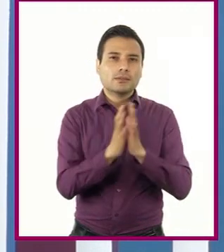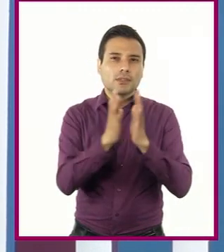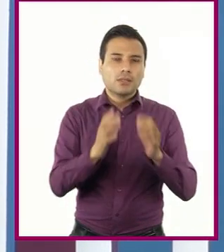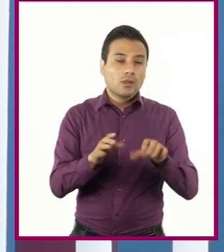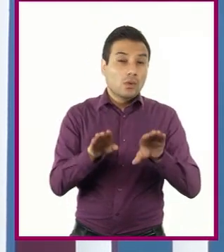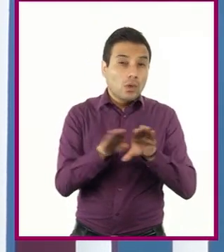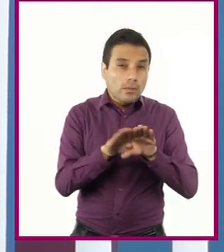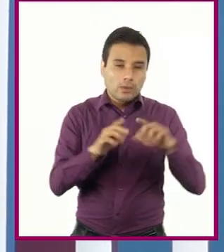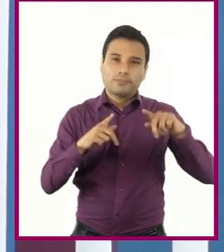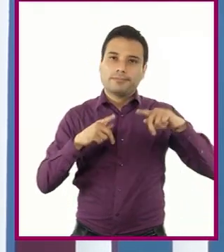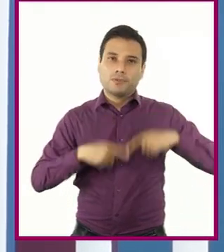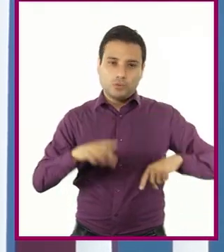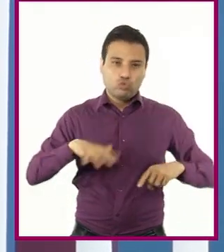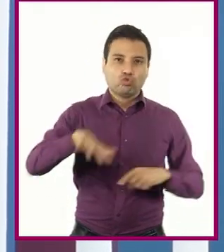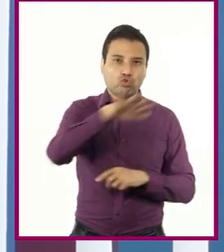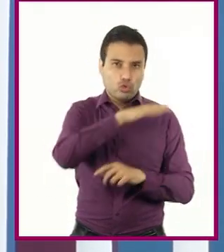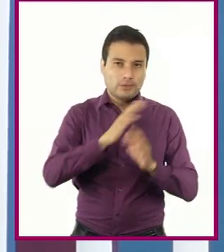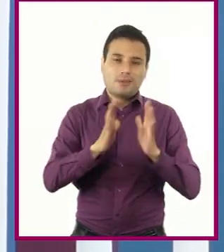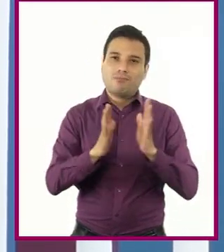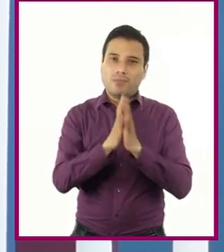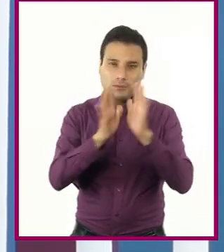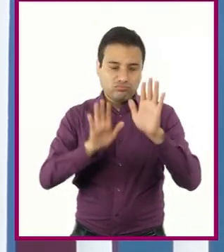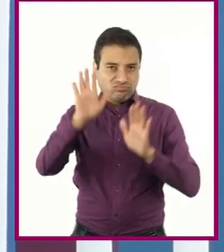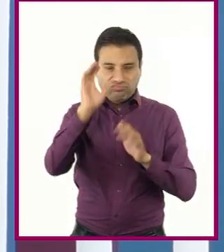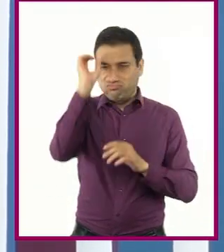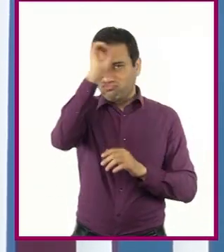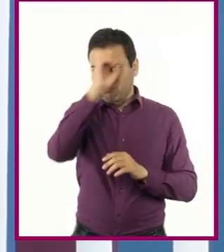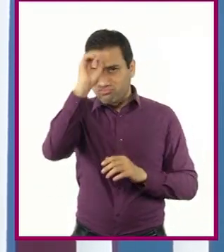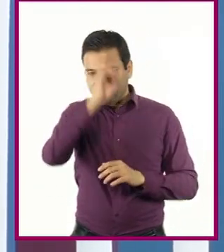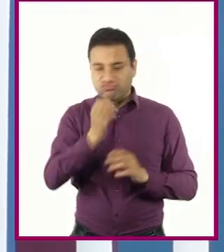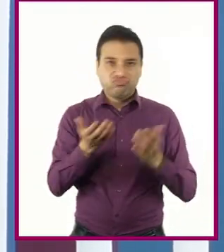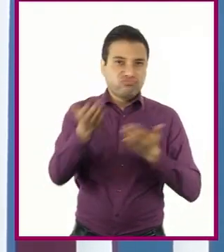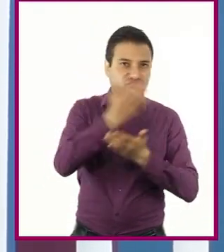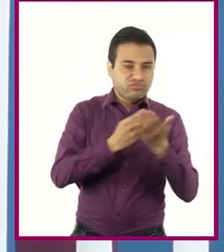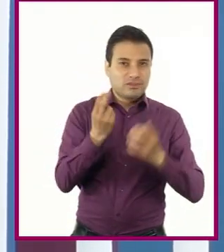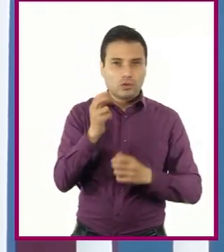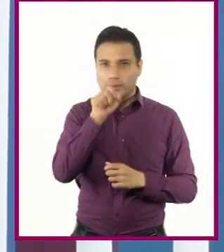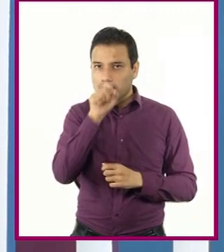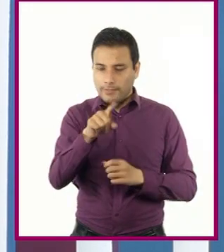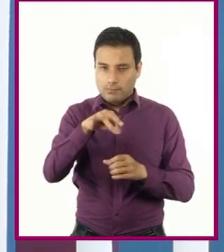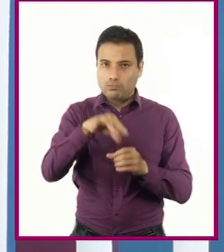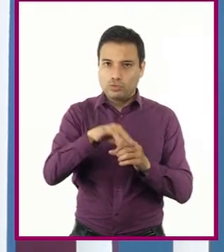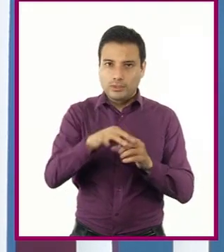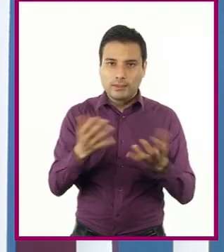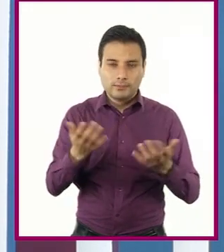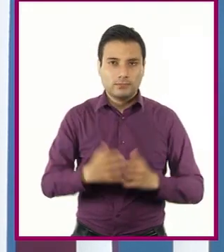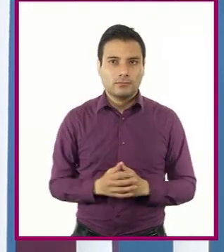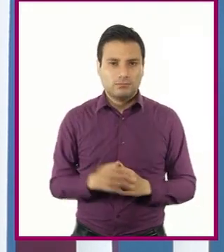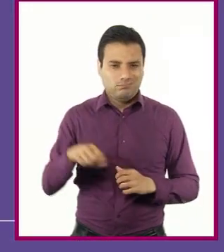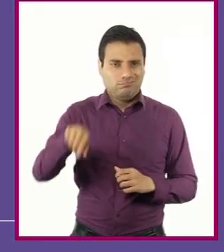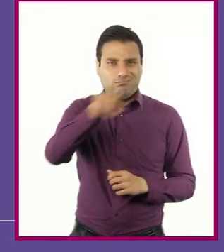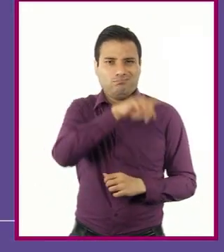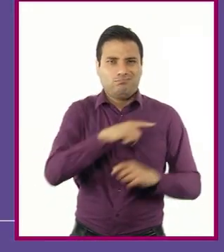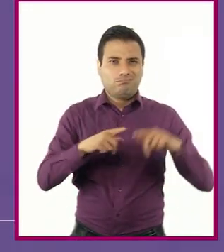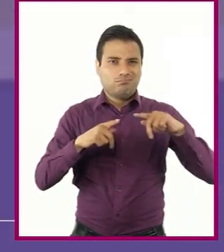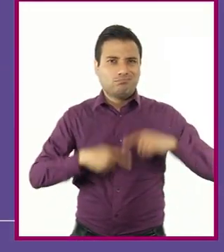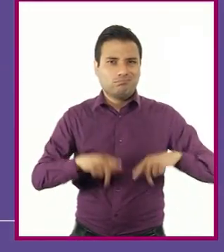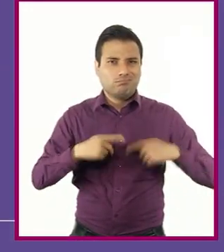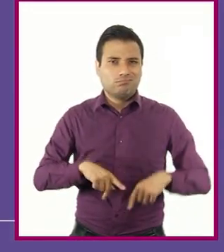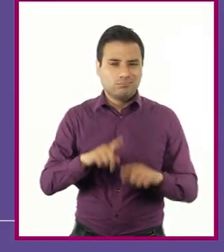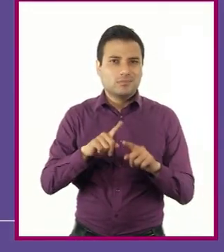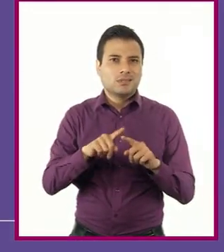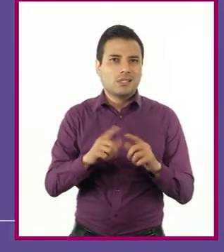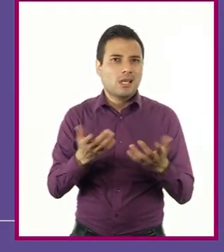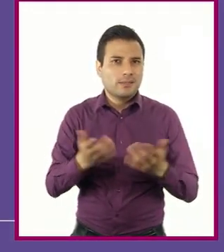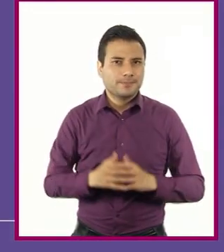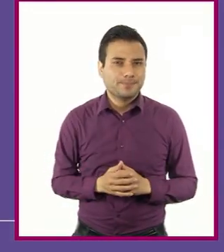del pueblo y sin ciudadanas ni ciudadanos que lo elijan. Pero, ¿quiénes son estos? De